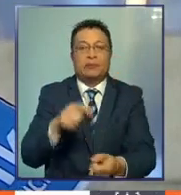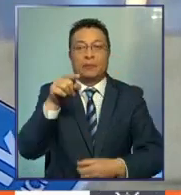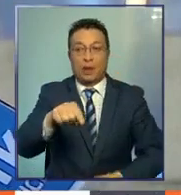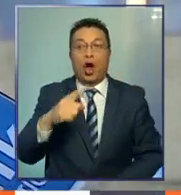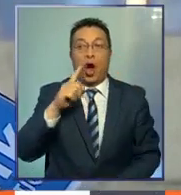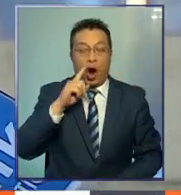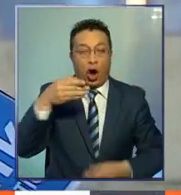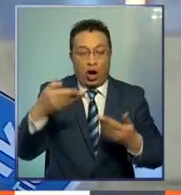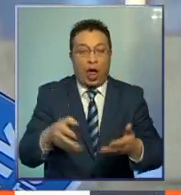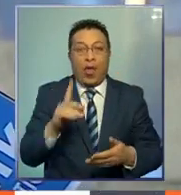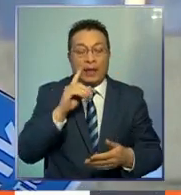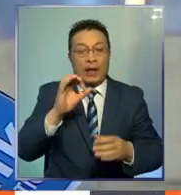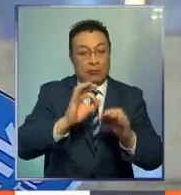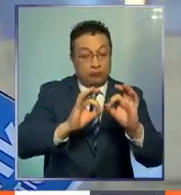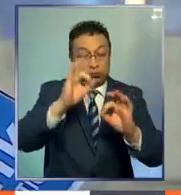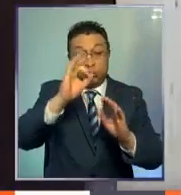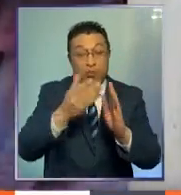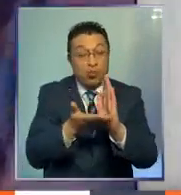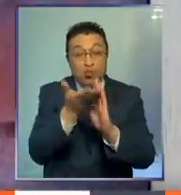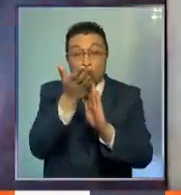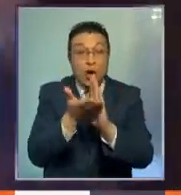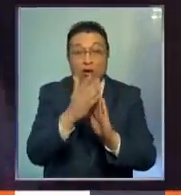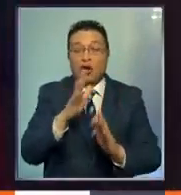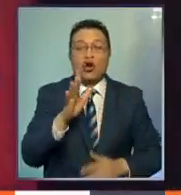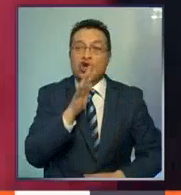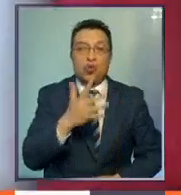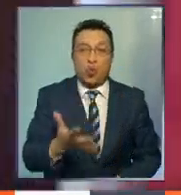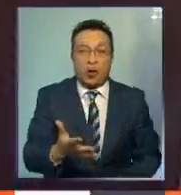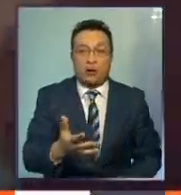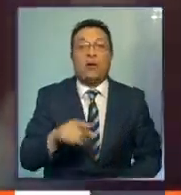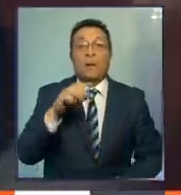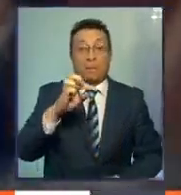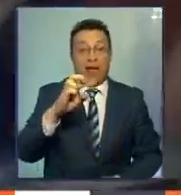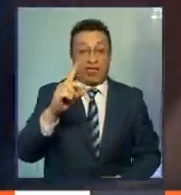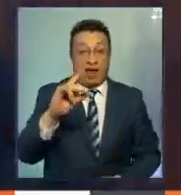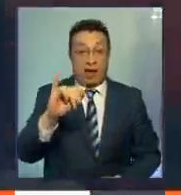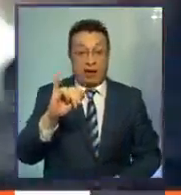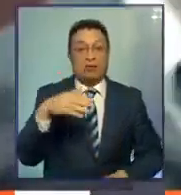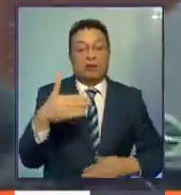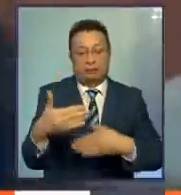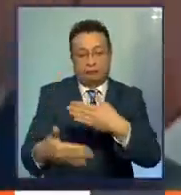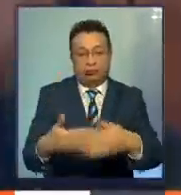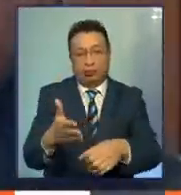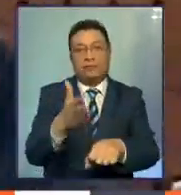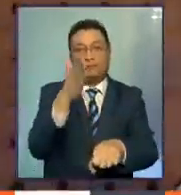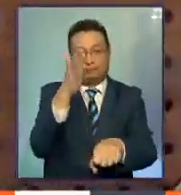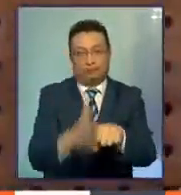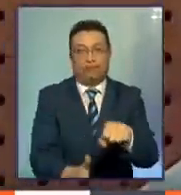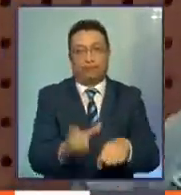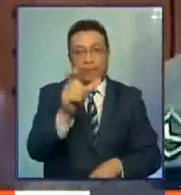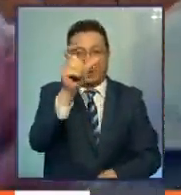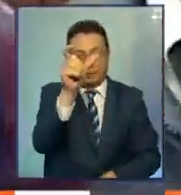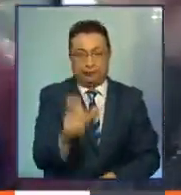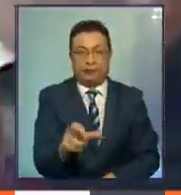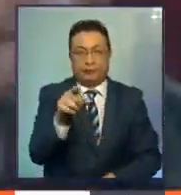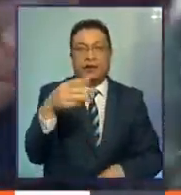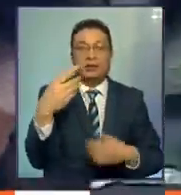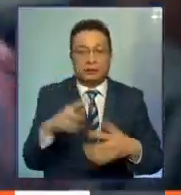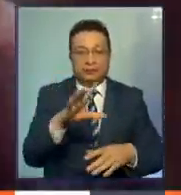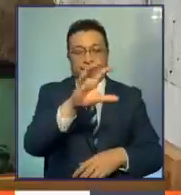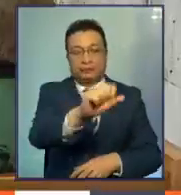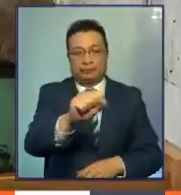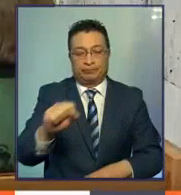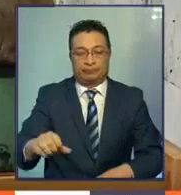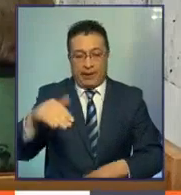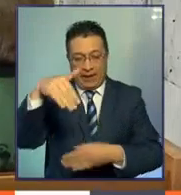hoy con la graduación alcohólica del imputado. La PDI informó que inició el proceso de desvinculación del funcionario, quien fue formalizado la